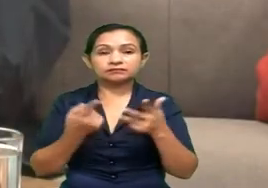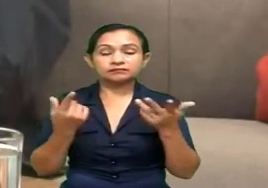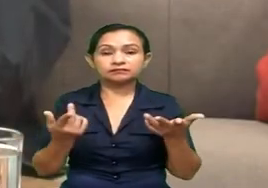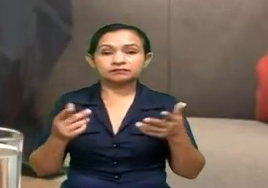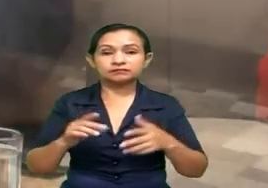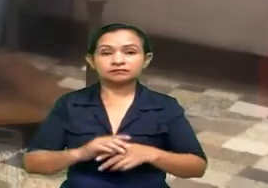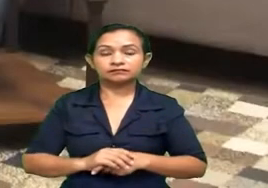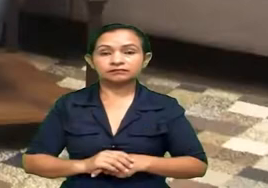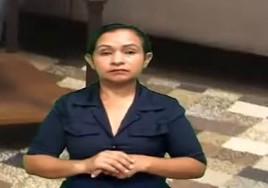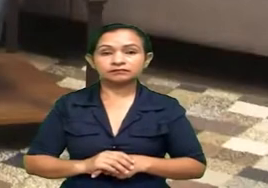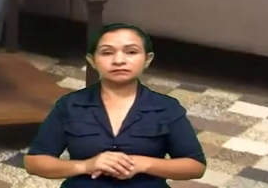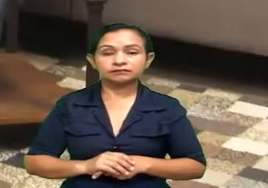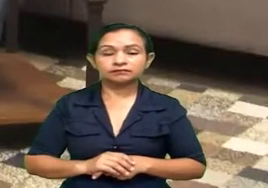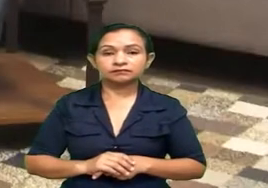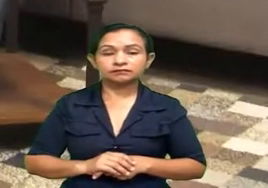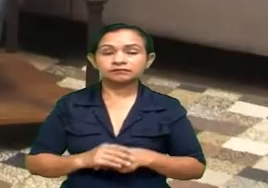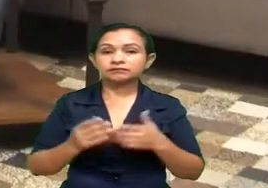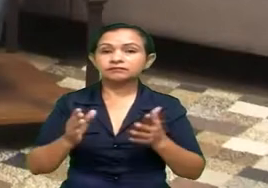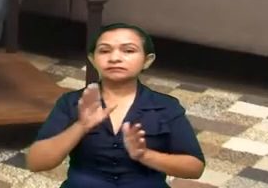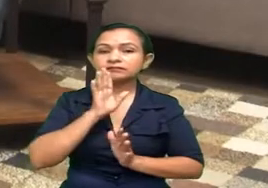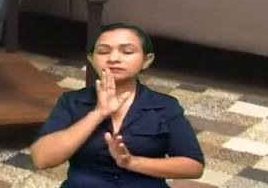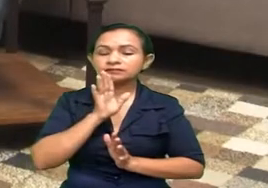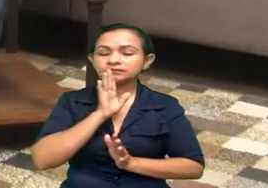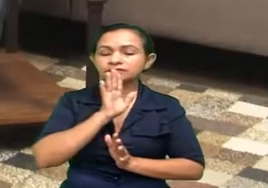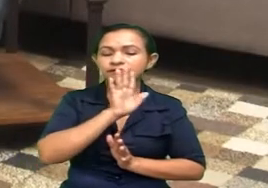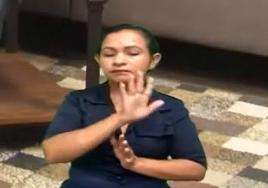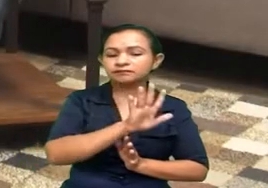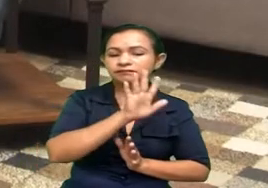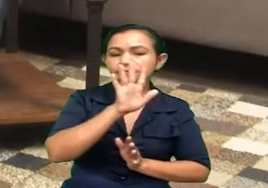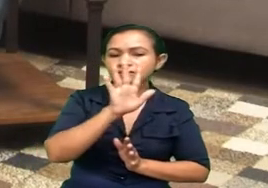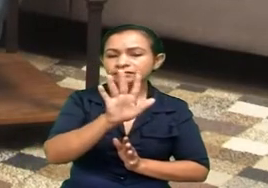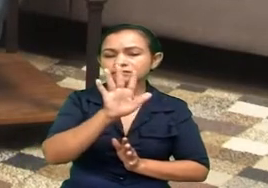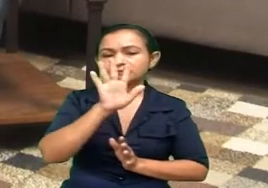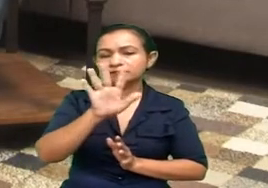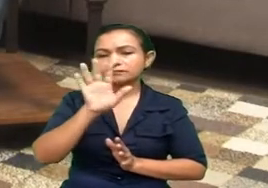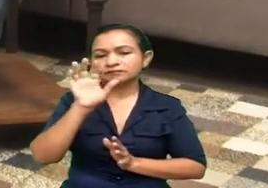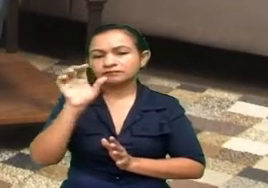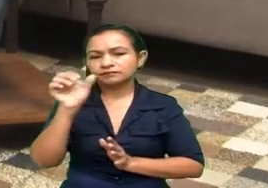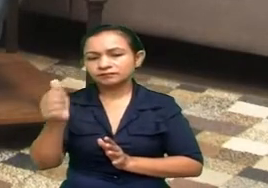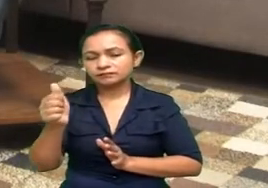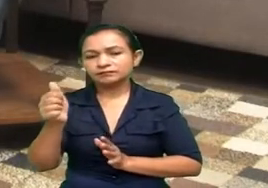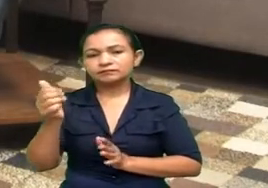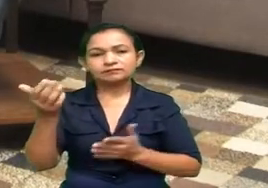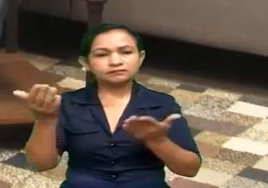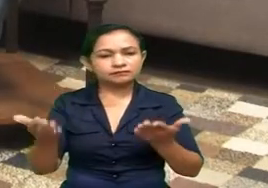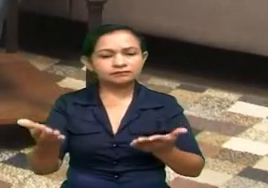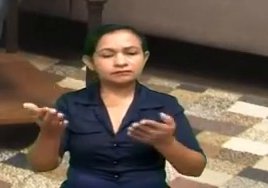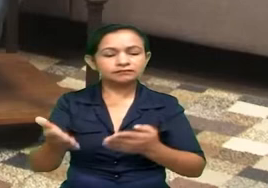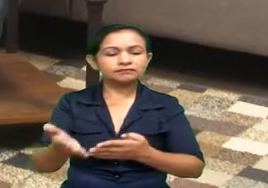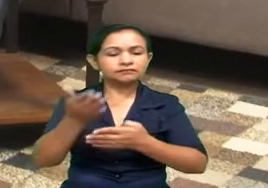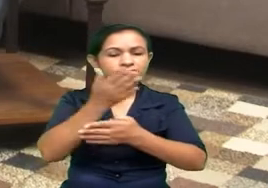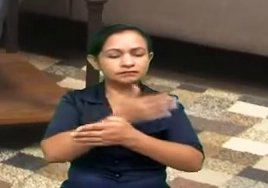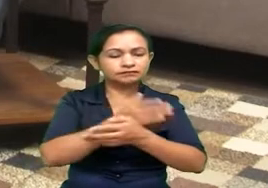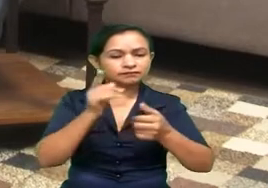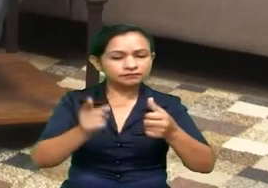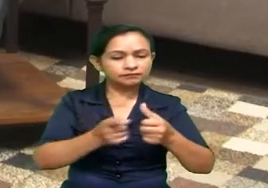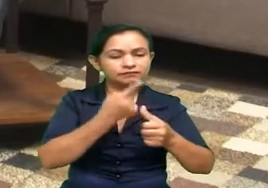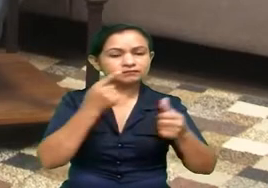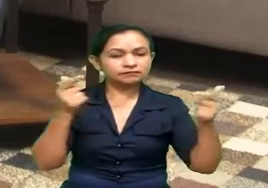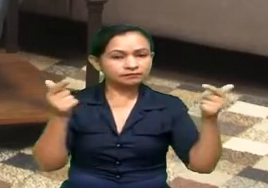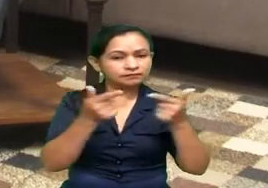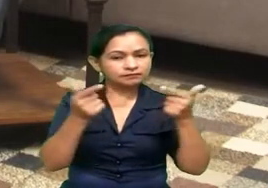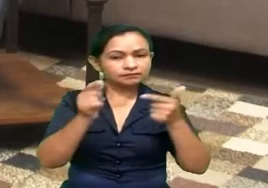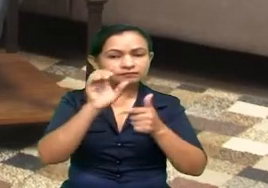Pues, pero es que estamos hablando de 55, sí, 56. Antes de la guerra. Eso es la guerra civil. Todavía, sí. Es